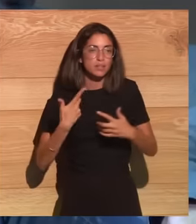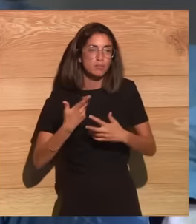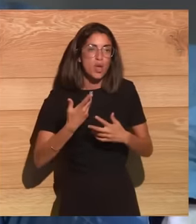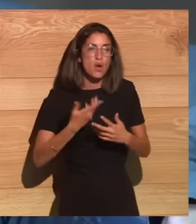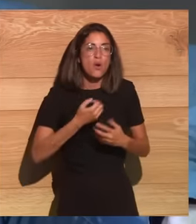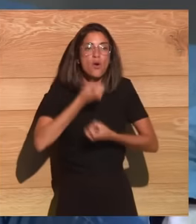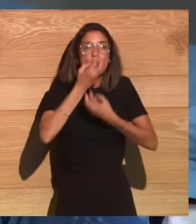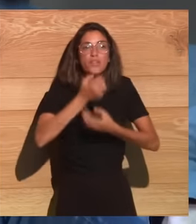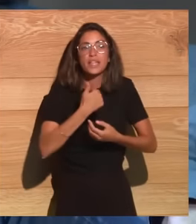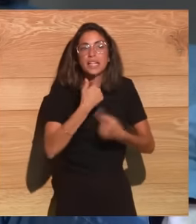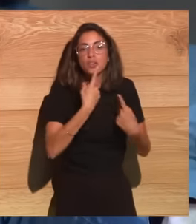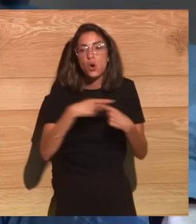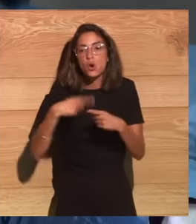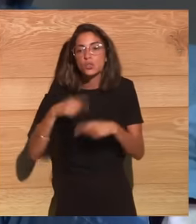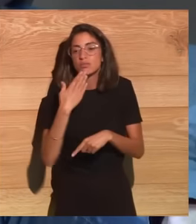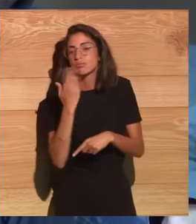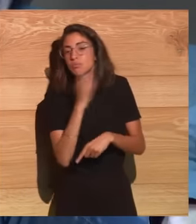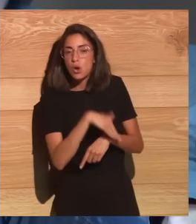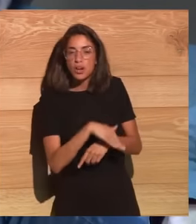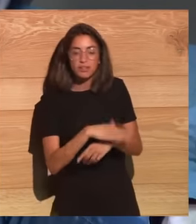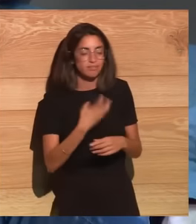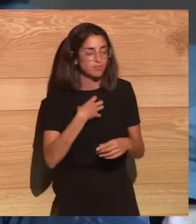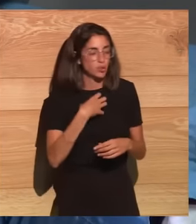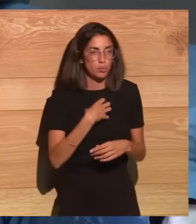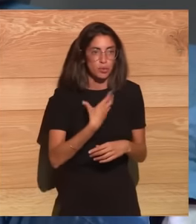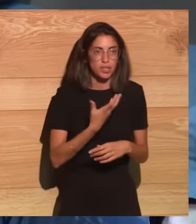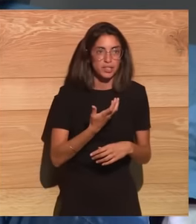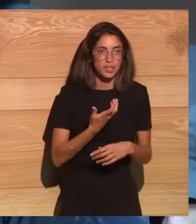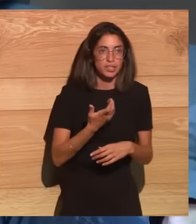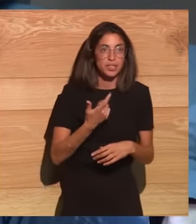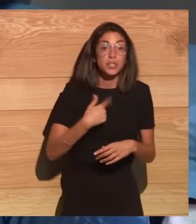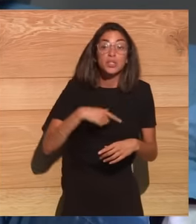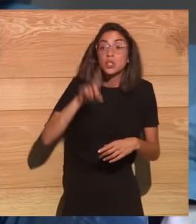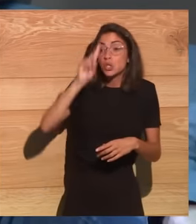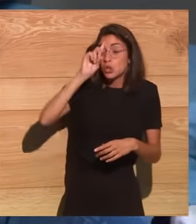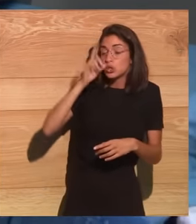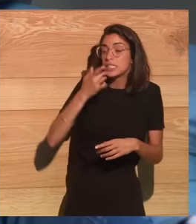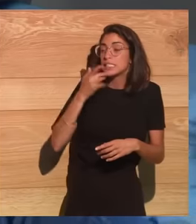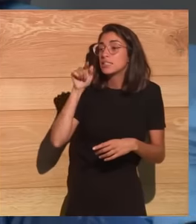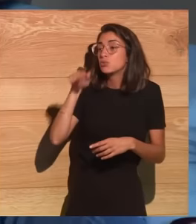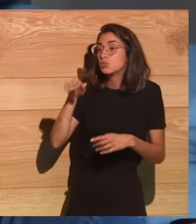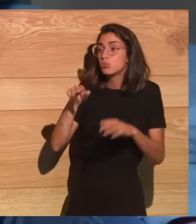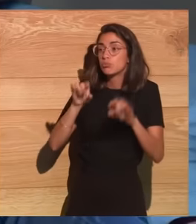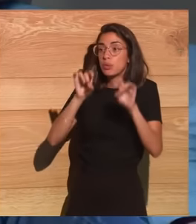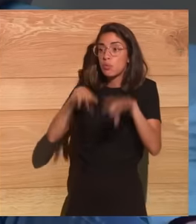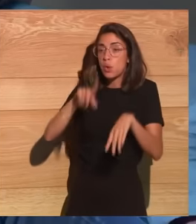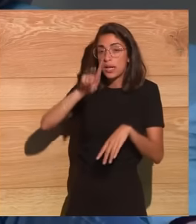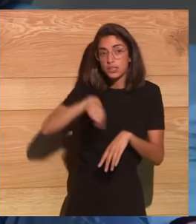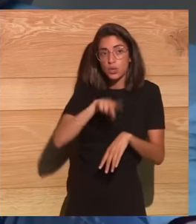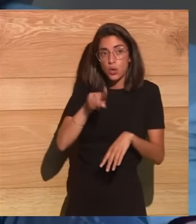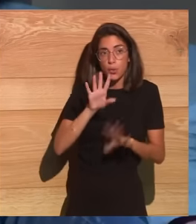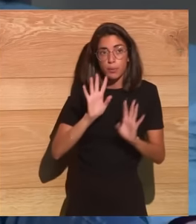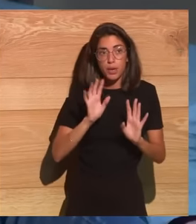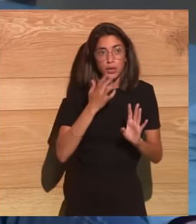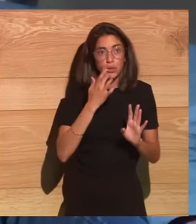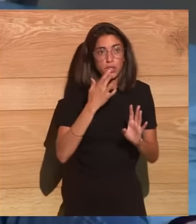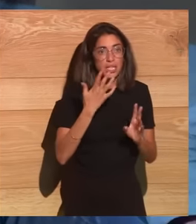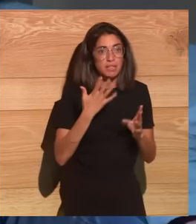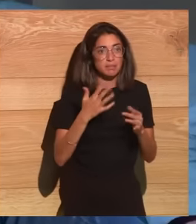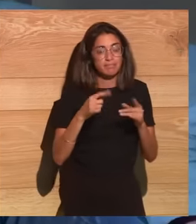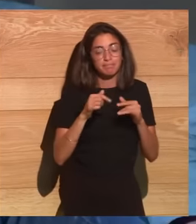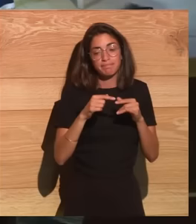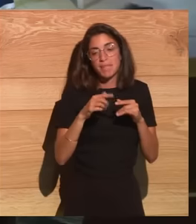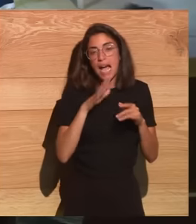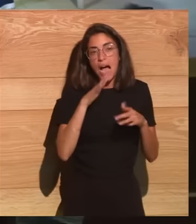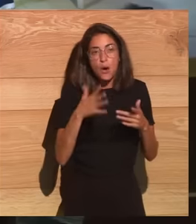Entonces, no sé si te pasa a ti, Javi, pero cuando ya han pasado las cosas y has marcado las distancias, relativizas